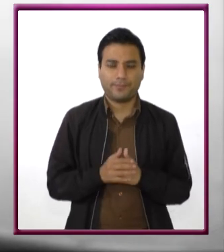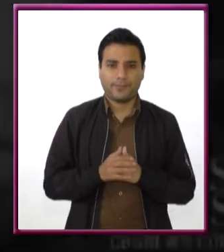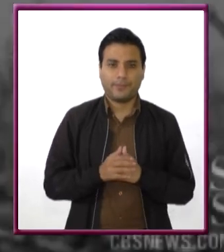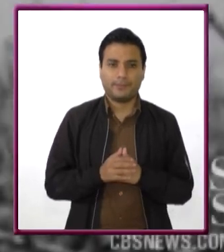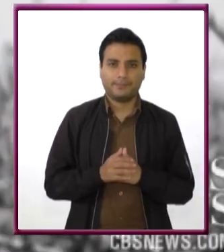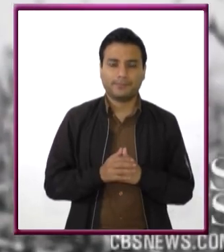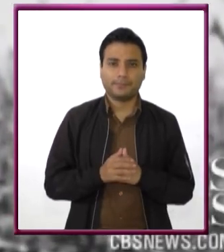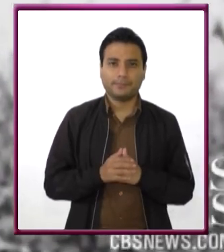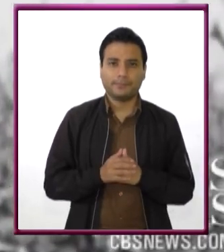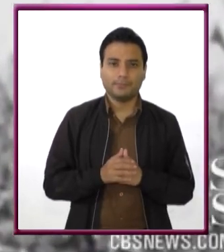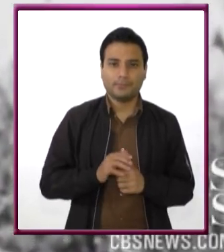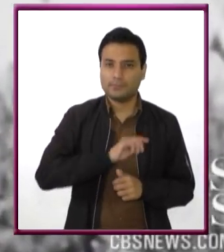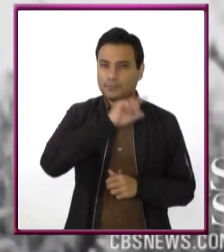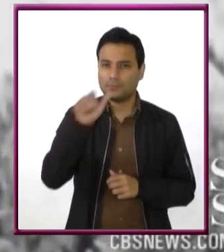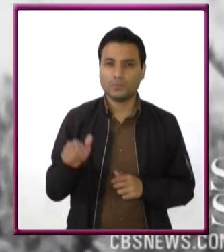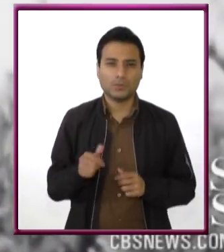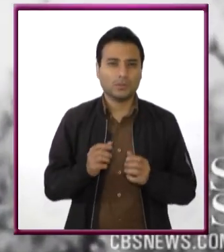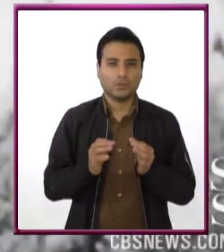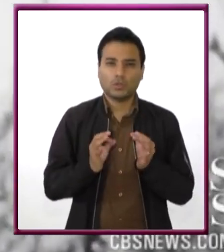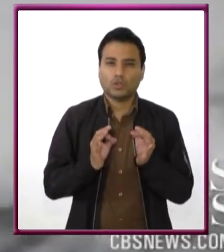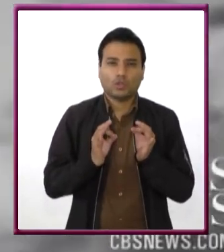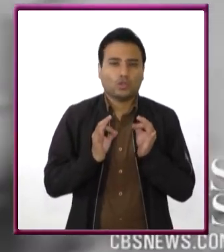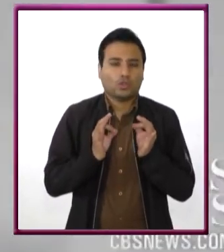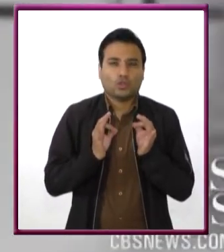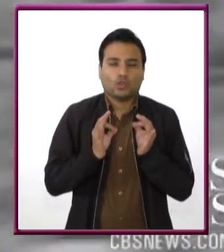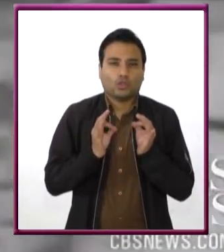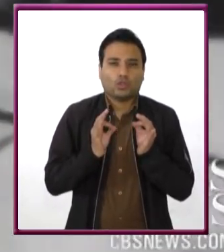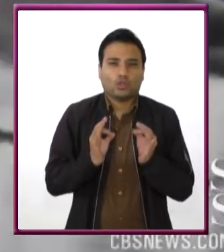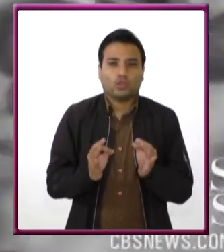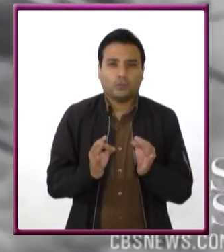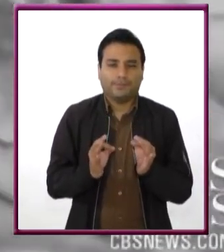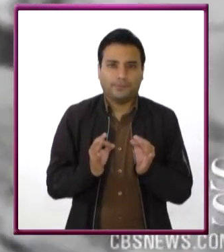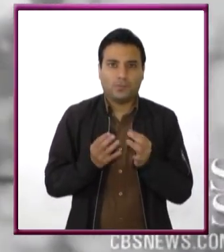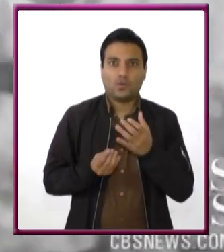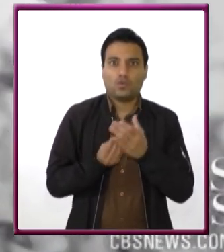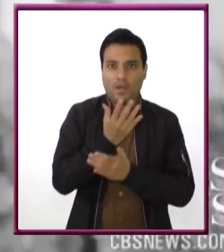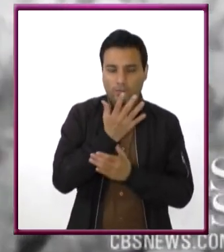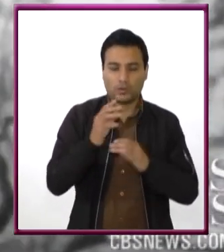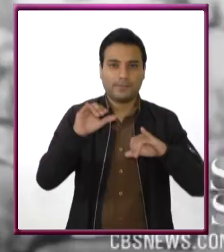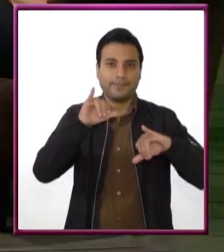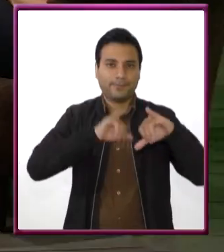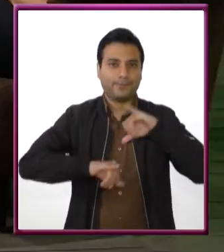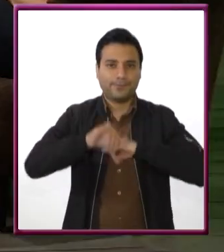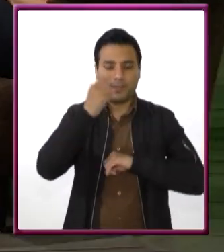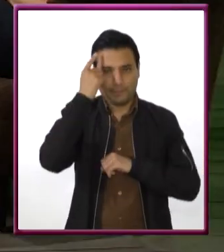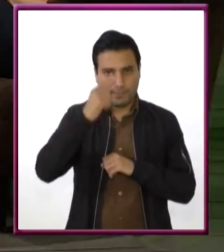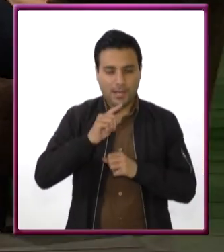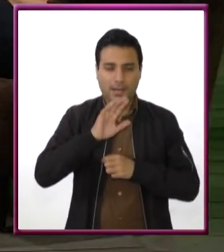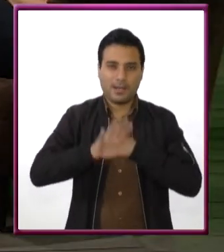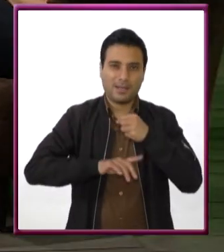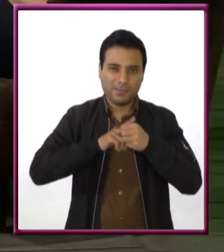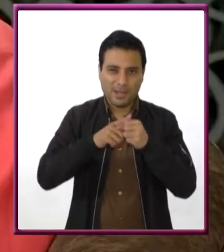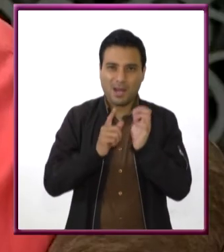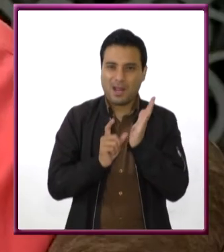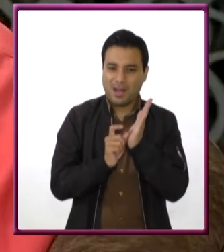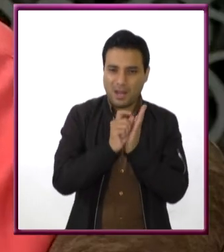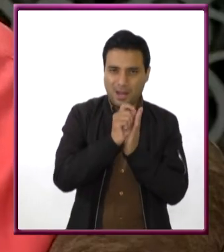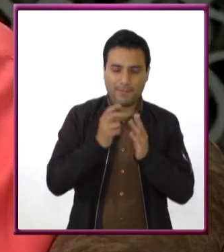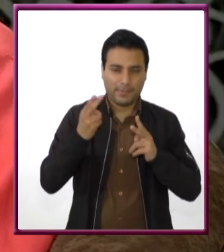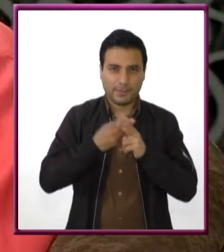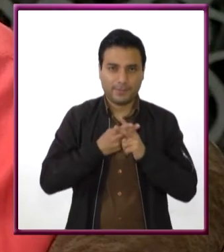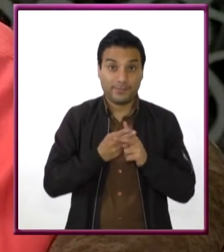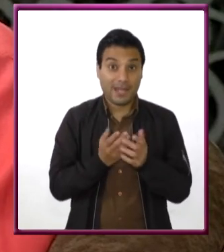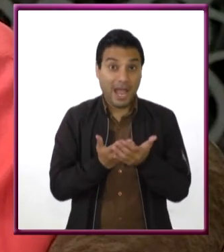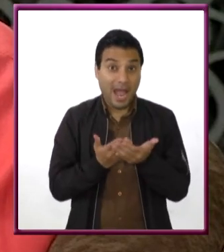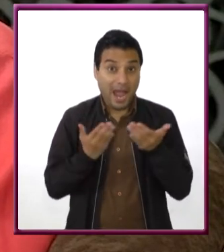gama muy diversa y muy numerosa de sustancias con actividad plaguicida. Es así que hoy en